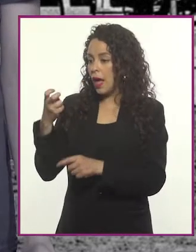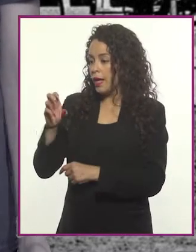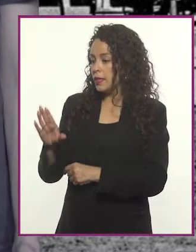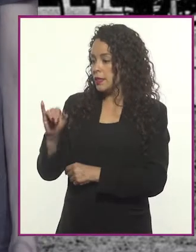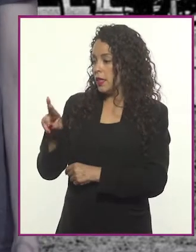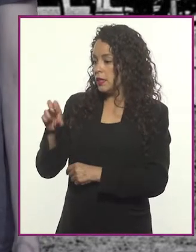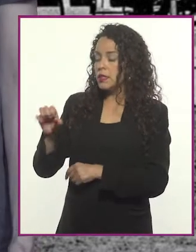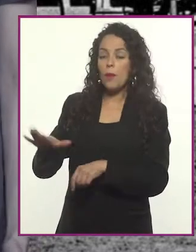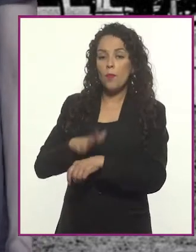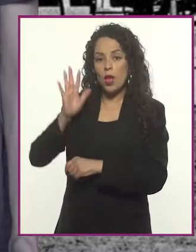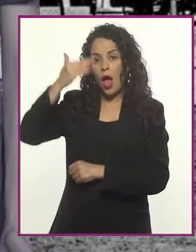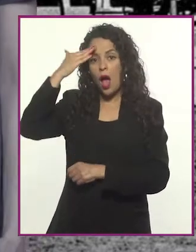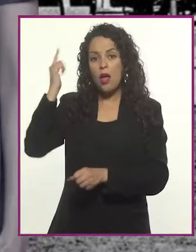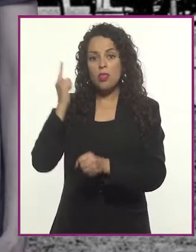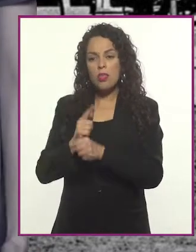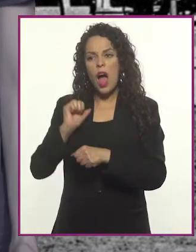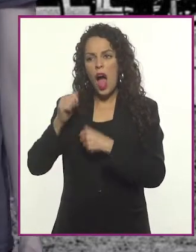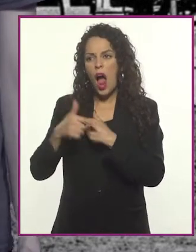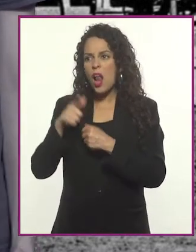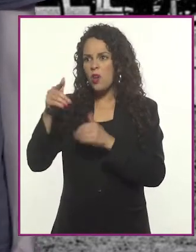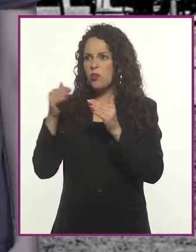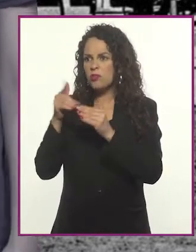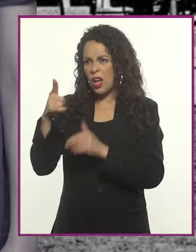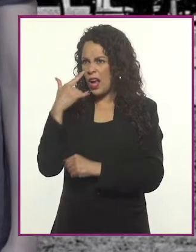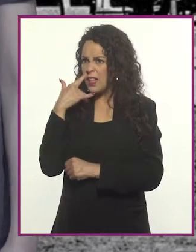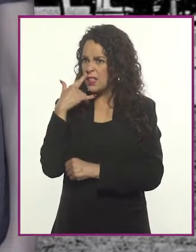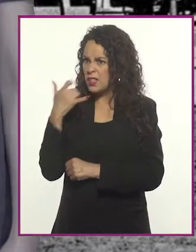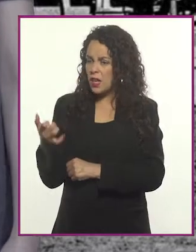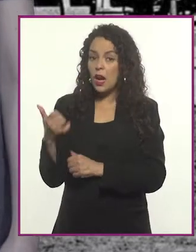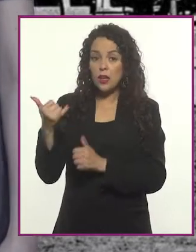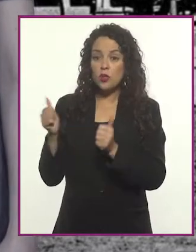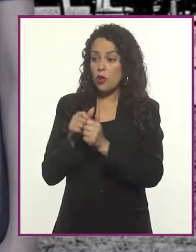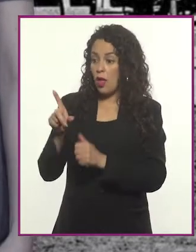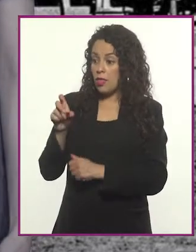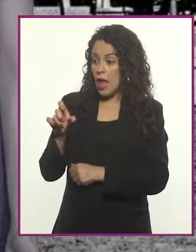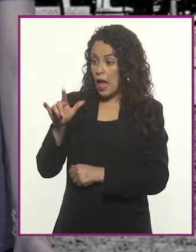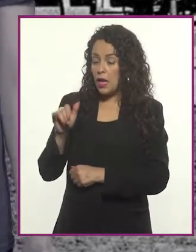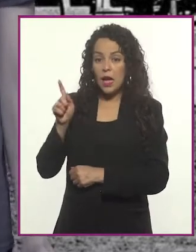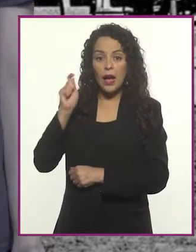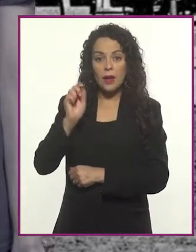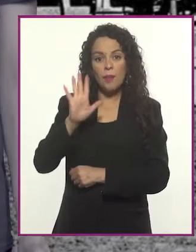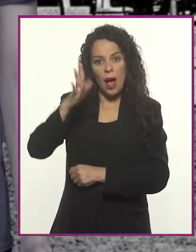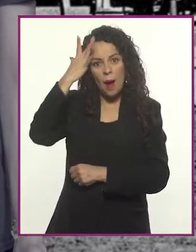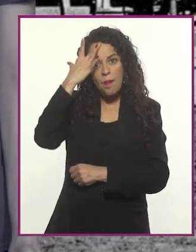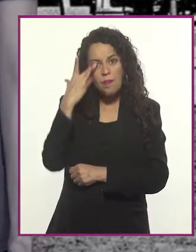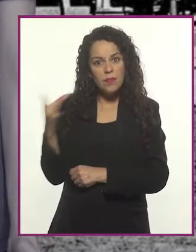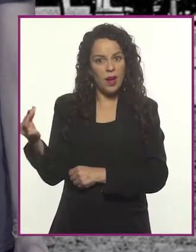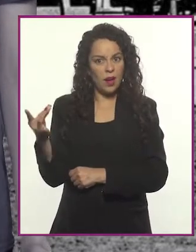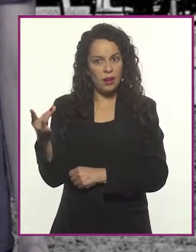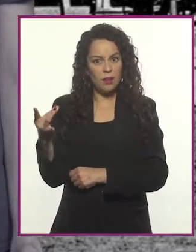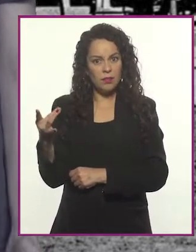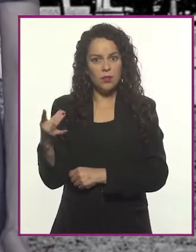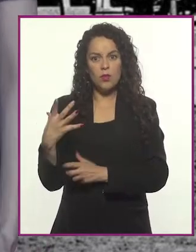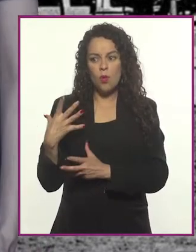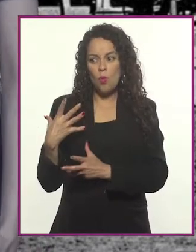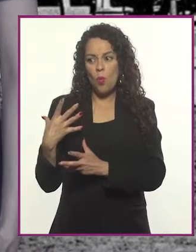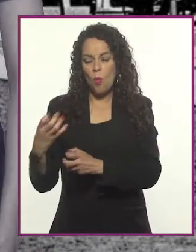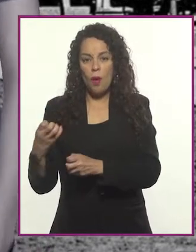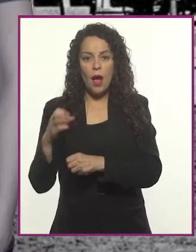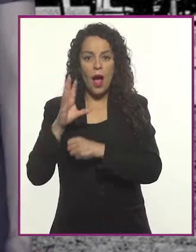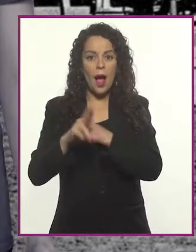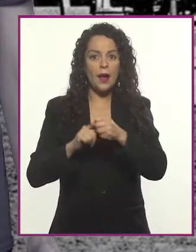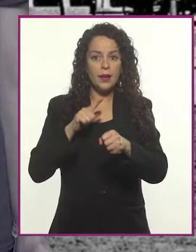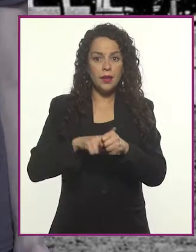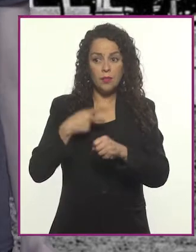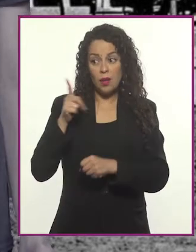nos vamos enterando que hay algo raro en la casa de los Mañara y con Delia misma, que tiene algo de hechicera, como que tiene un imán para los animales a